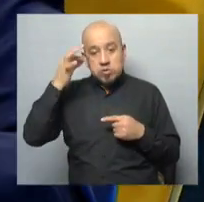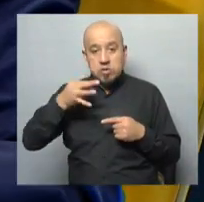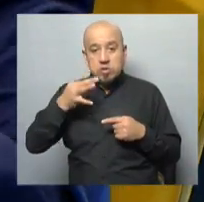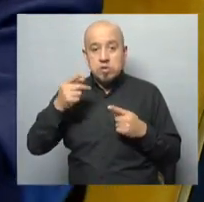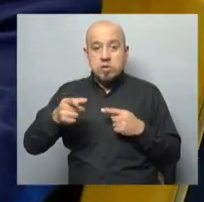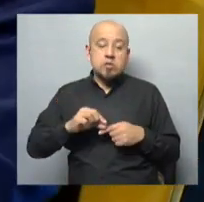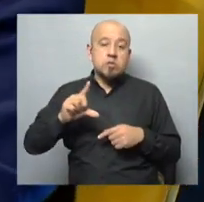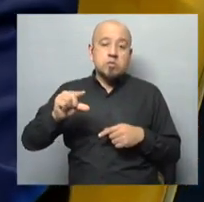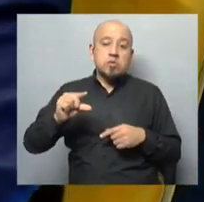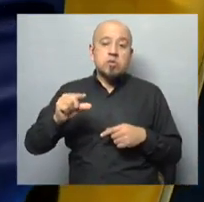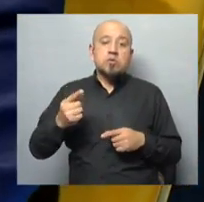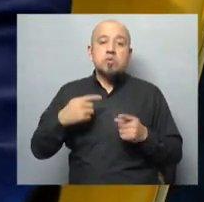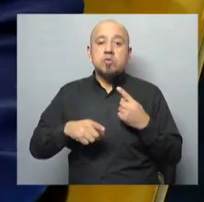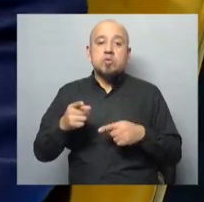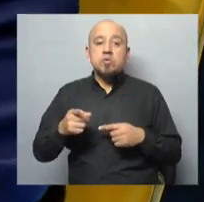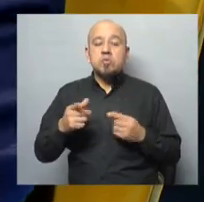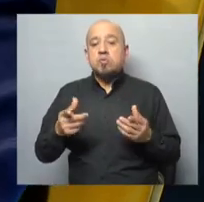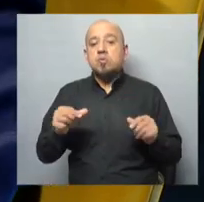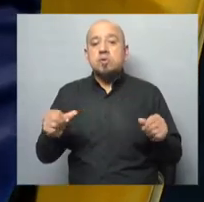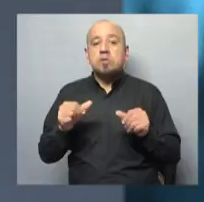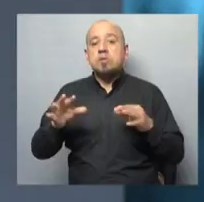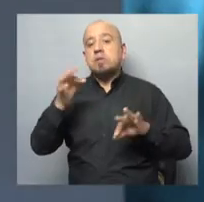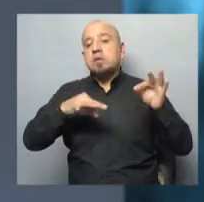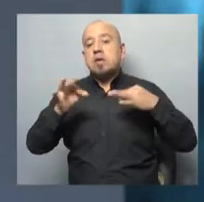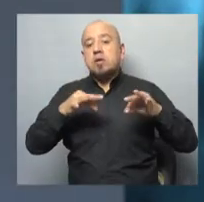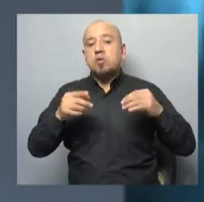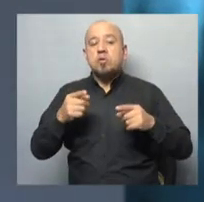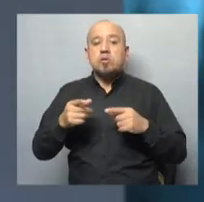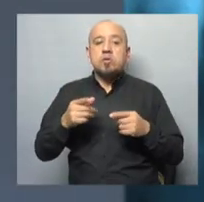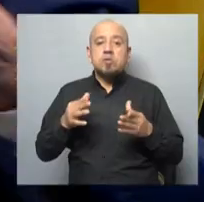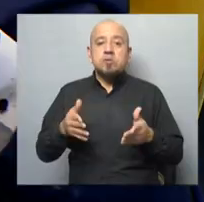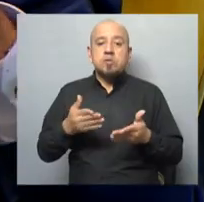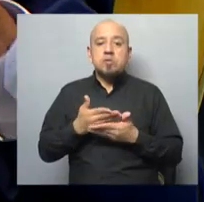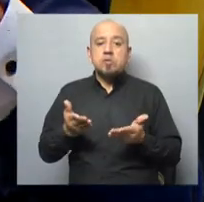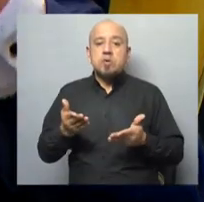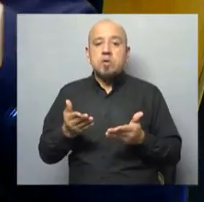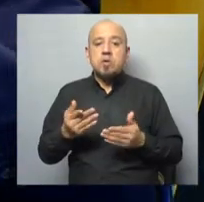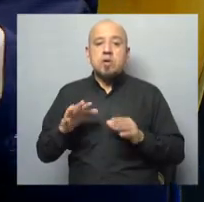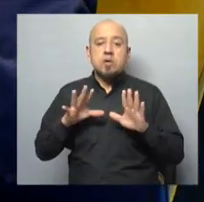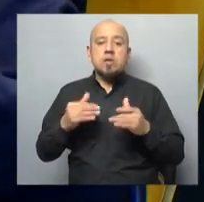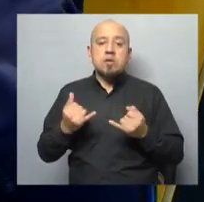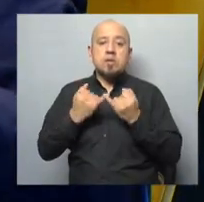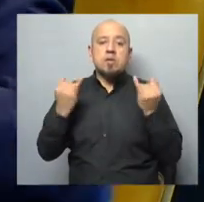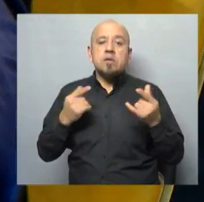mercado chico y entonces pones una obra de teatro bueno les pasó este hombre tan 12 10 10 días y venden mucho mi letra y es